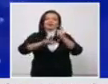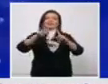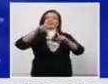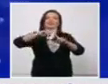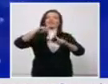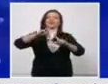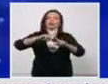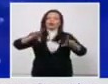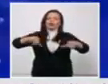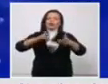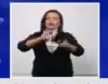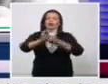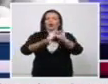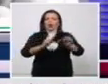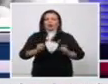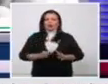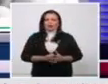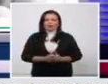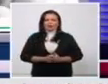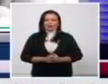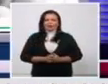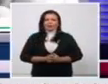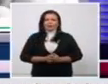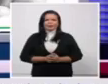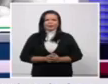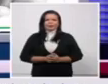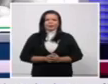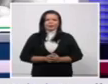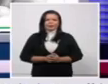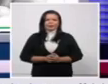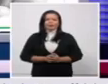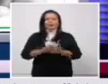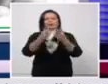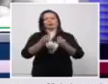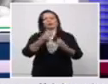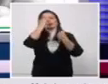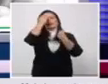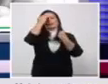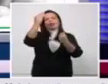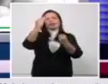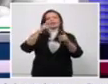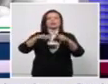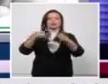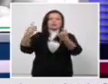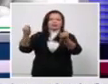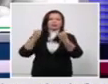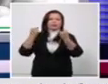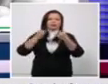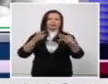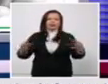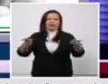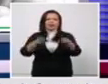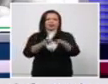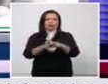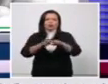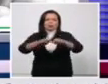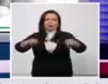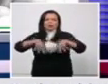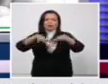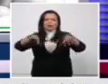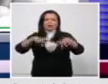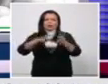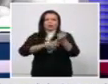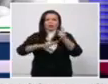epidemiológico para toda Cuba. Las gracias a ti, Natacha, por este resumen de la situación epidemiológica en Las